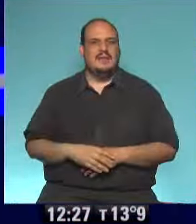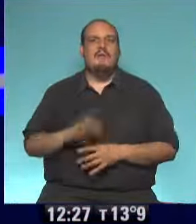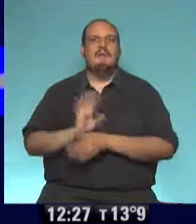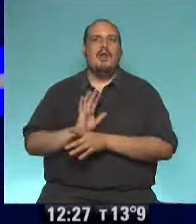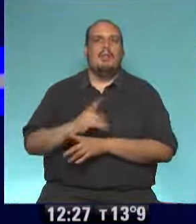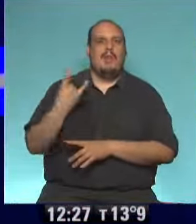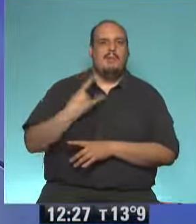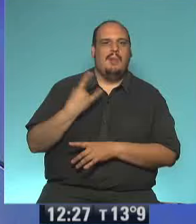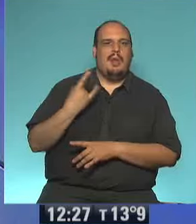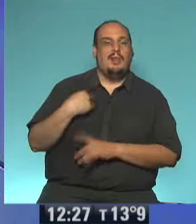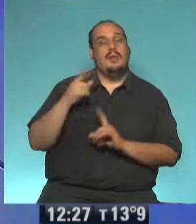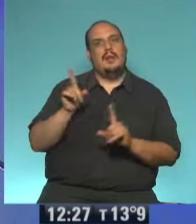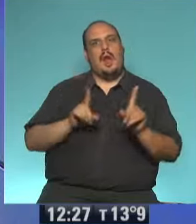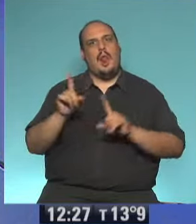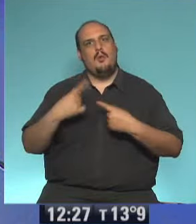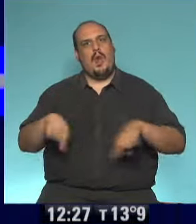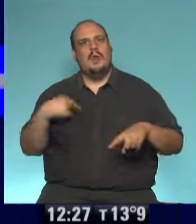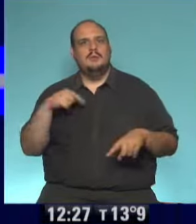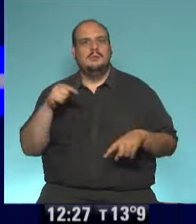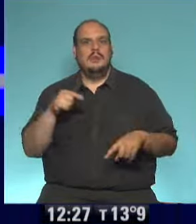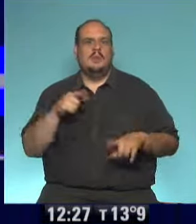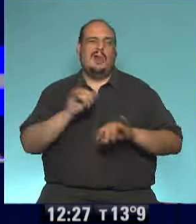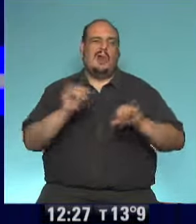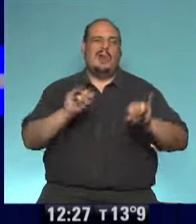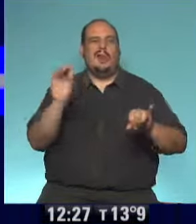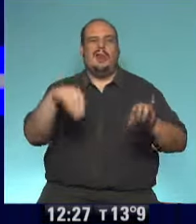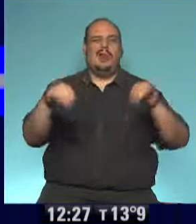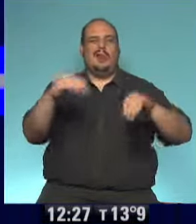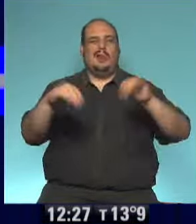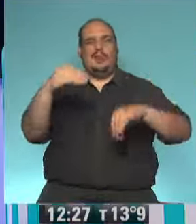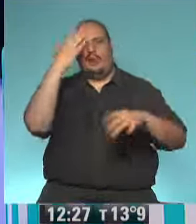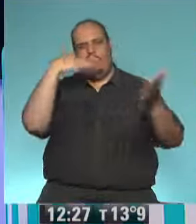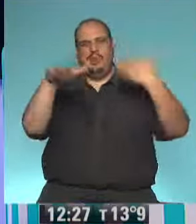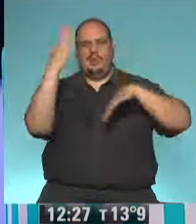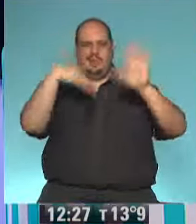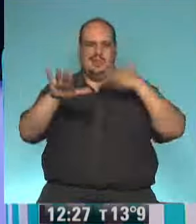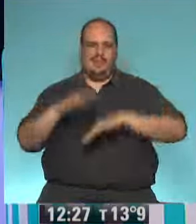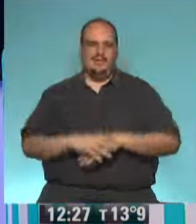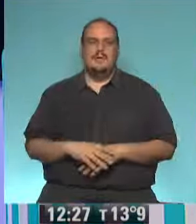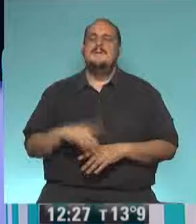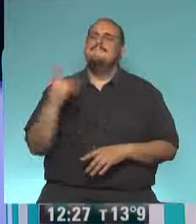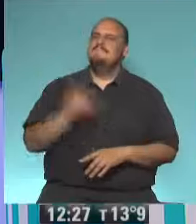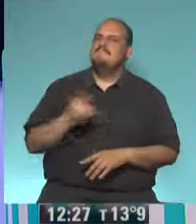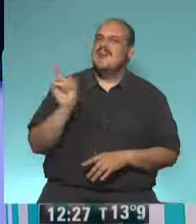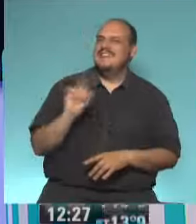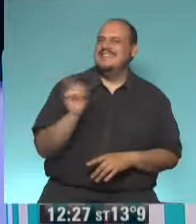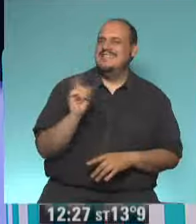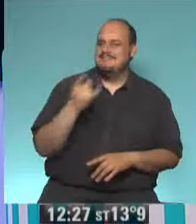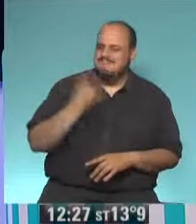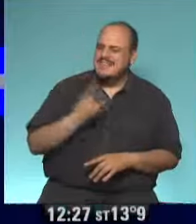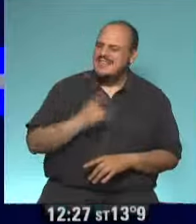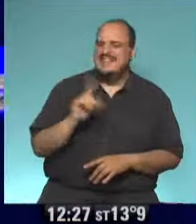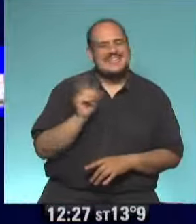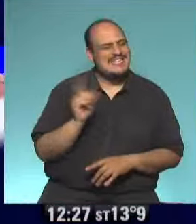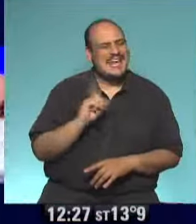poco y realzan y exageran algunas características del producto y quizá dejan pasar otras. Por ahí no es una mentira, por ahí es...